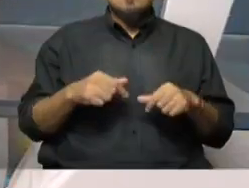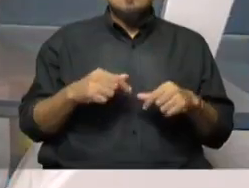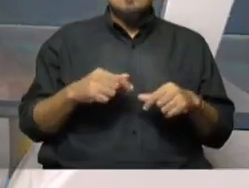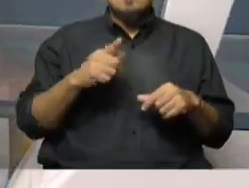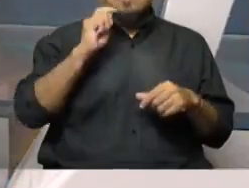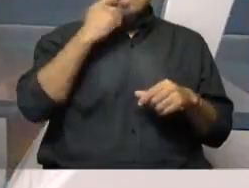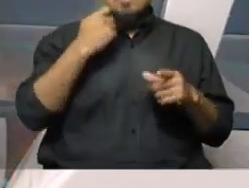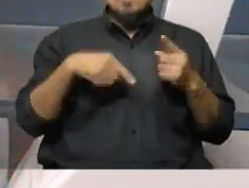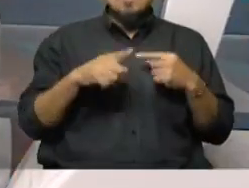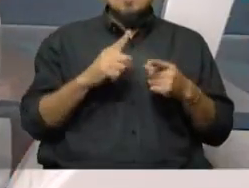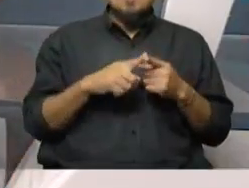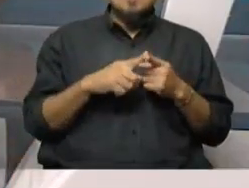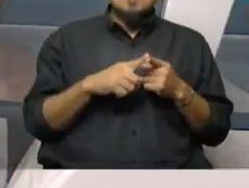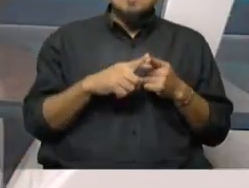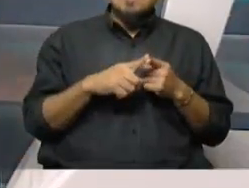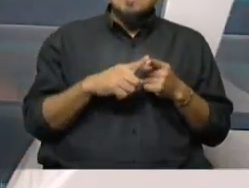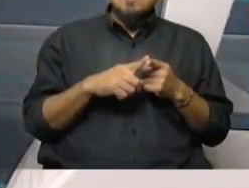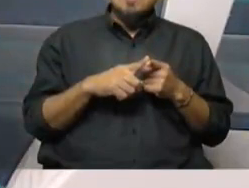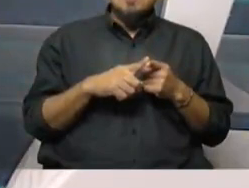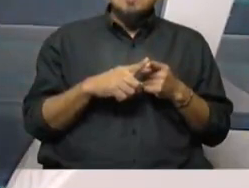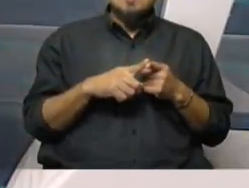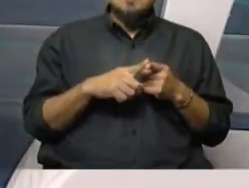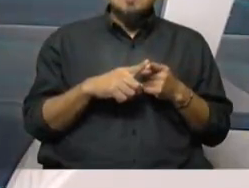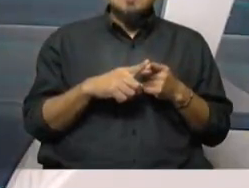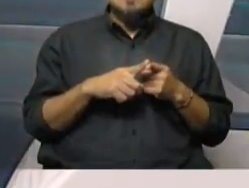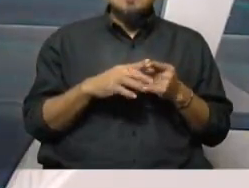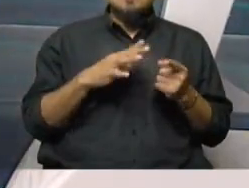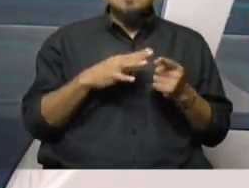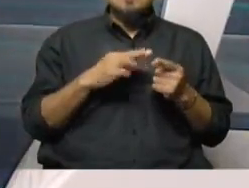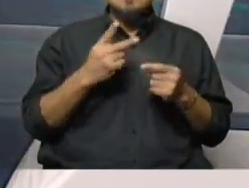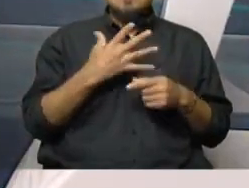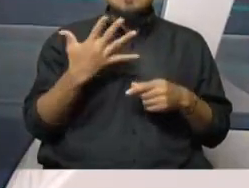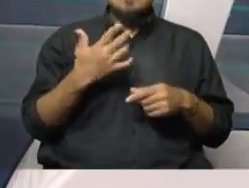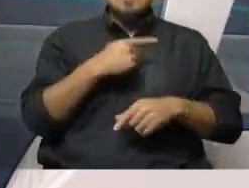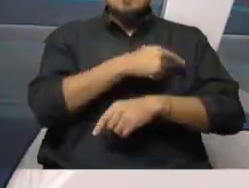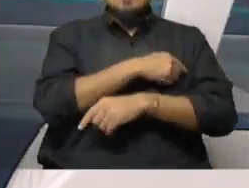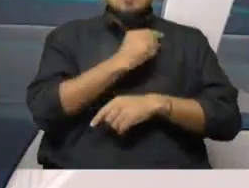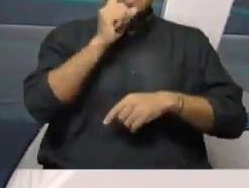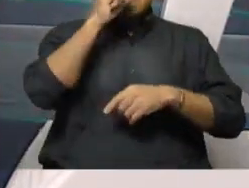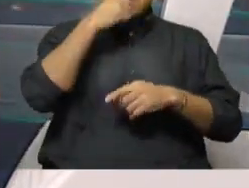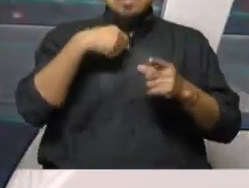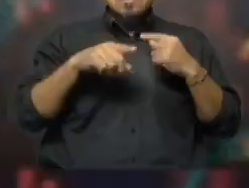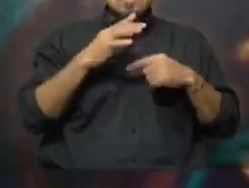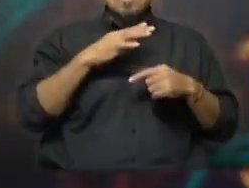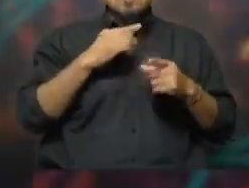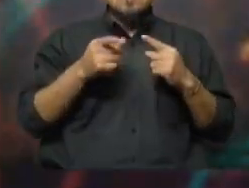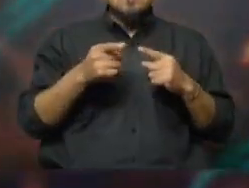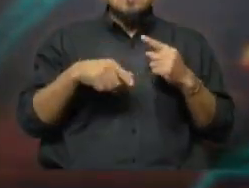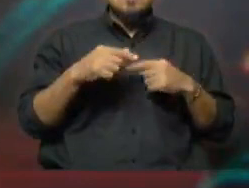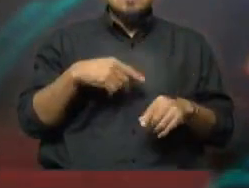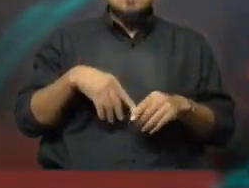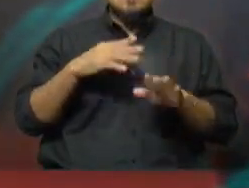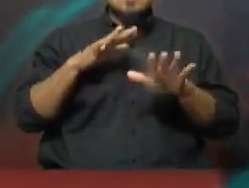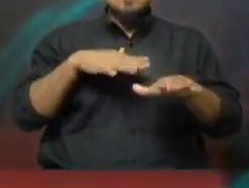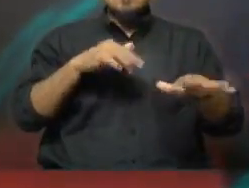divino. Una noche espectacular. Divino, hay 25 grados en la ciudad de Montevideo. Donde hay mucho más de 25 grados es en la avenida